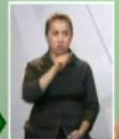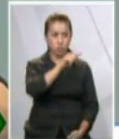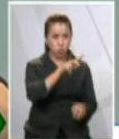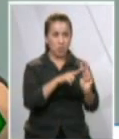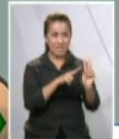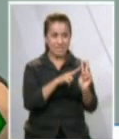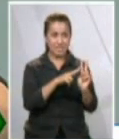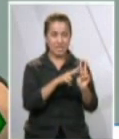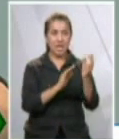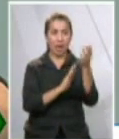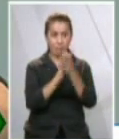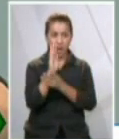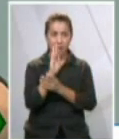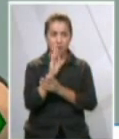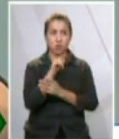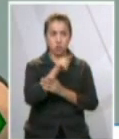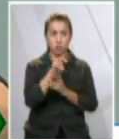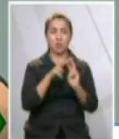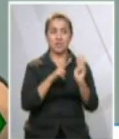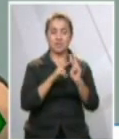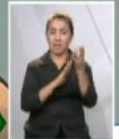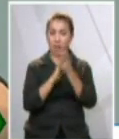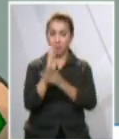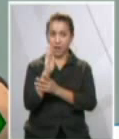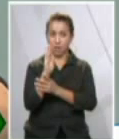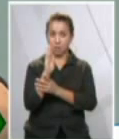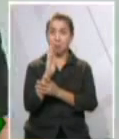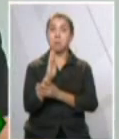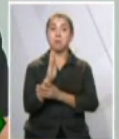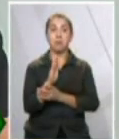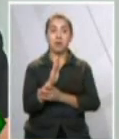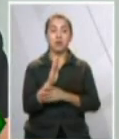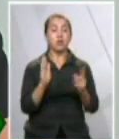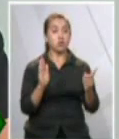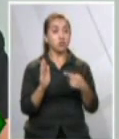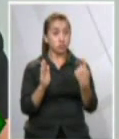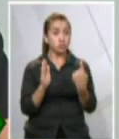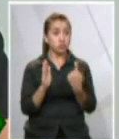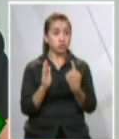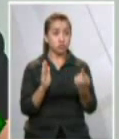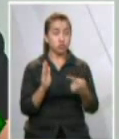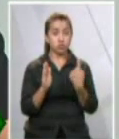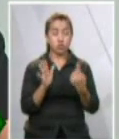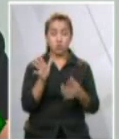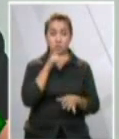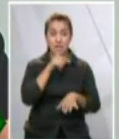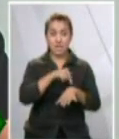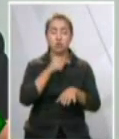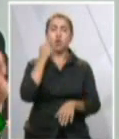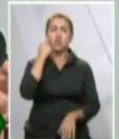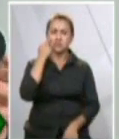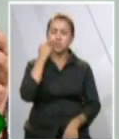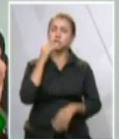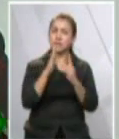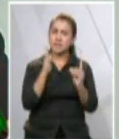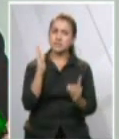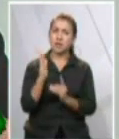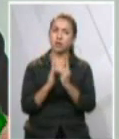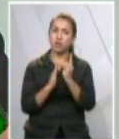¿Tú? ¿Tú habías hecho tú solo la mano? Sí. Y nosotros no teníamos hasta ese momento el conocimiento del